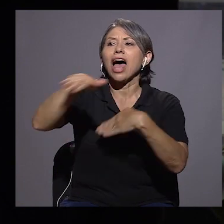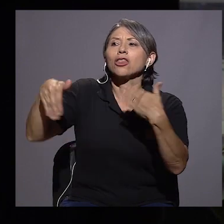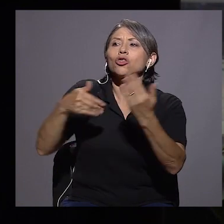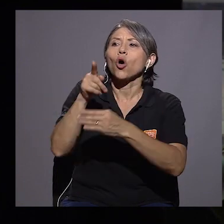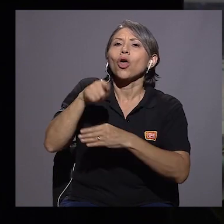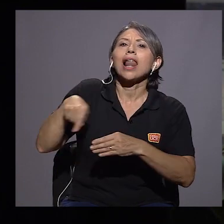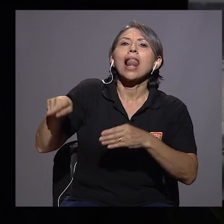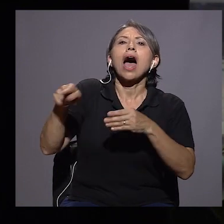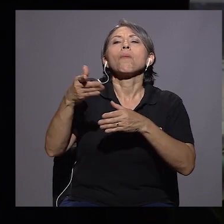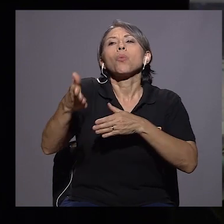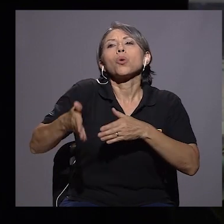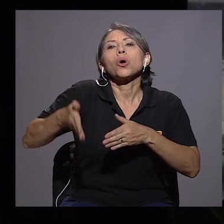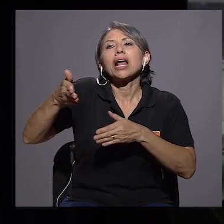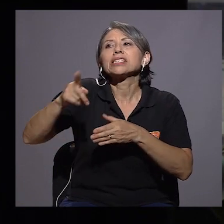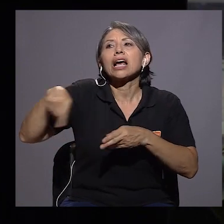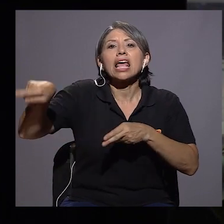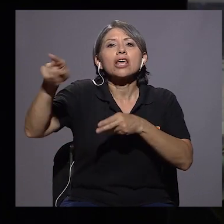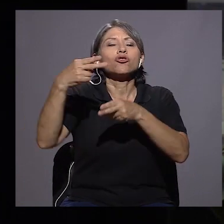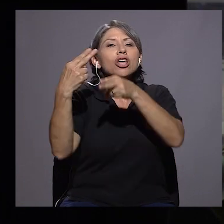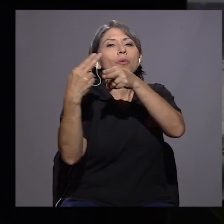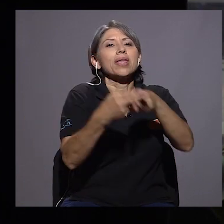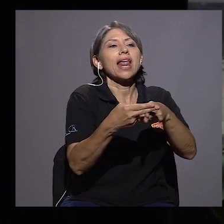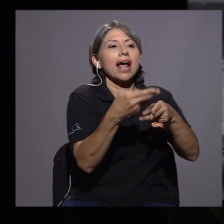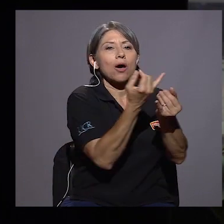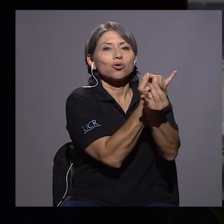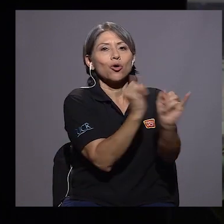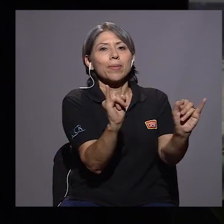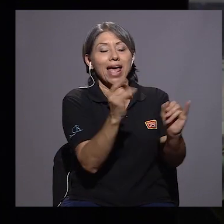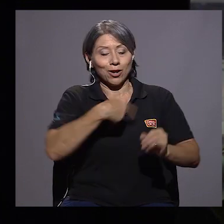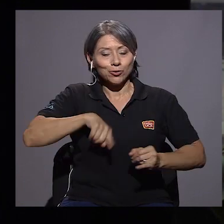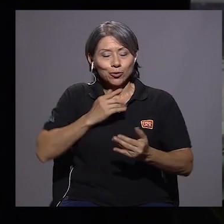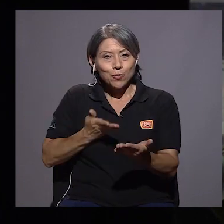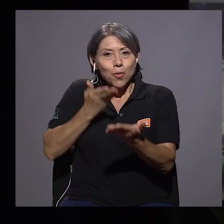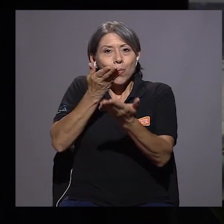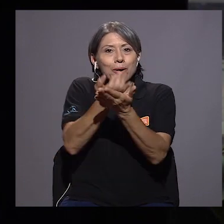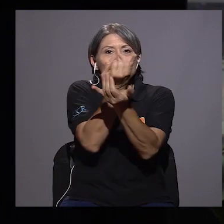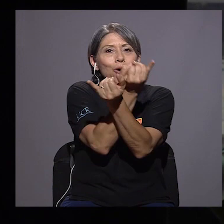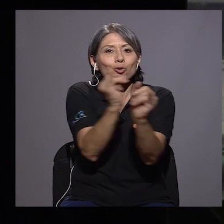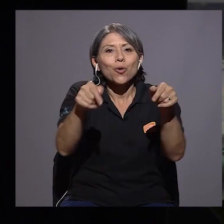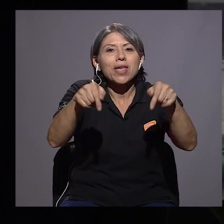claramente frente a toda la burocracia que ellos denominan autonomía. La autonomía que nosotros